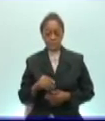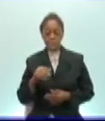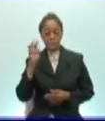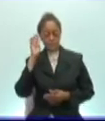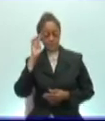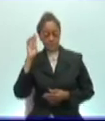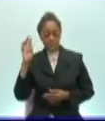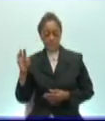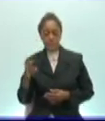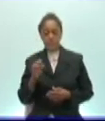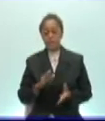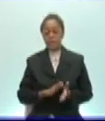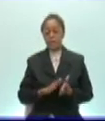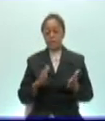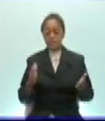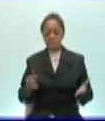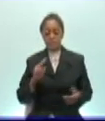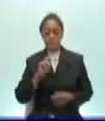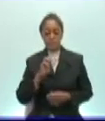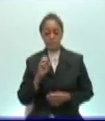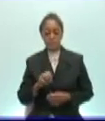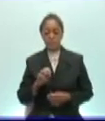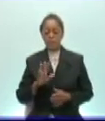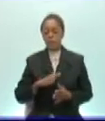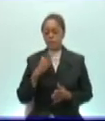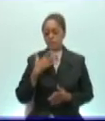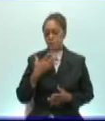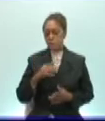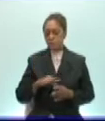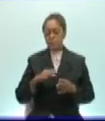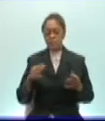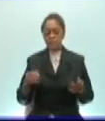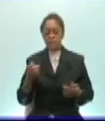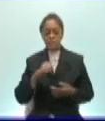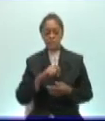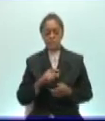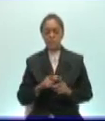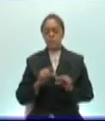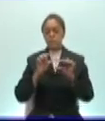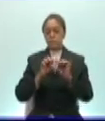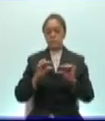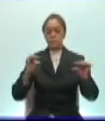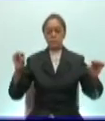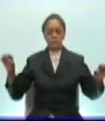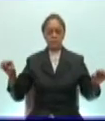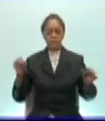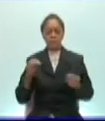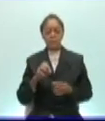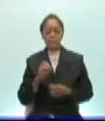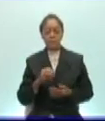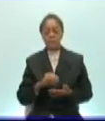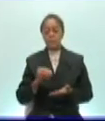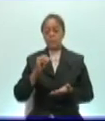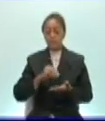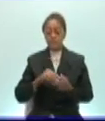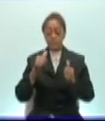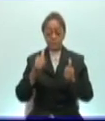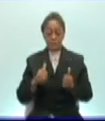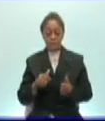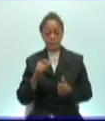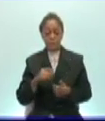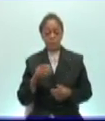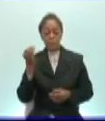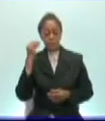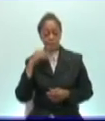que el periódico The Manufacturer había publicado un artículo con un título larguísimo, pero que en la concreta nosotros lo conocemos como